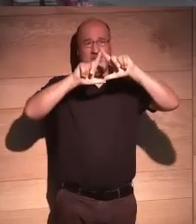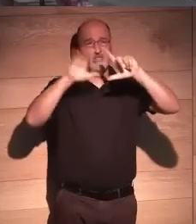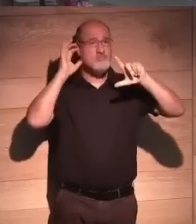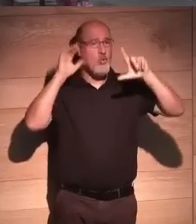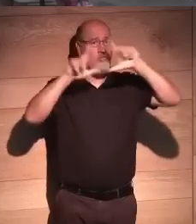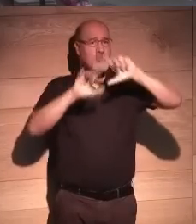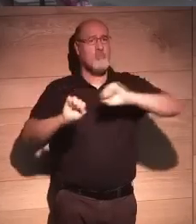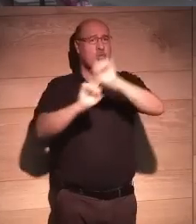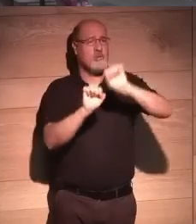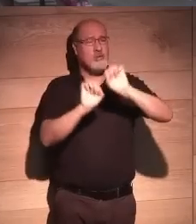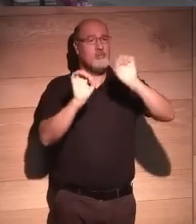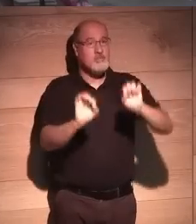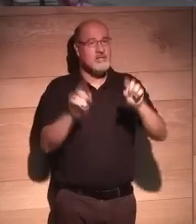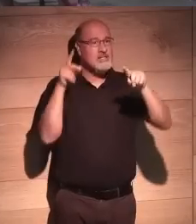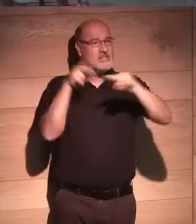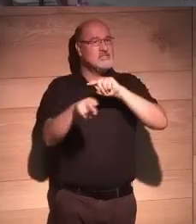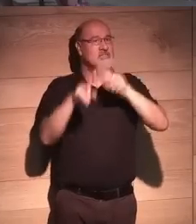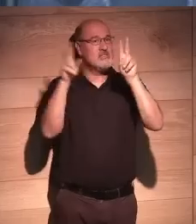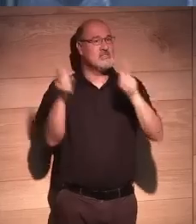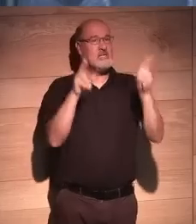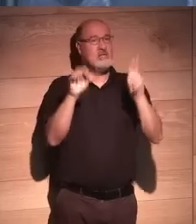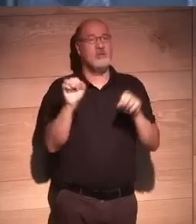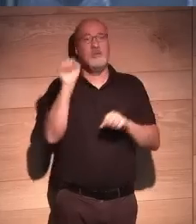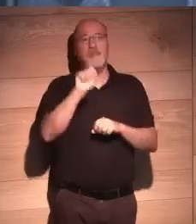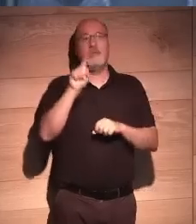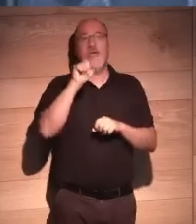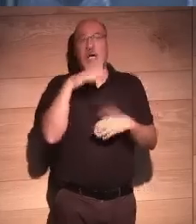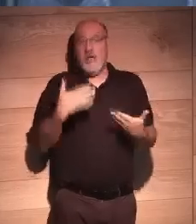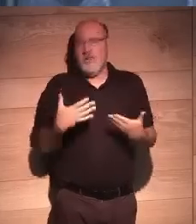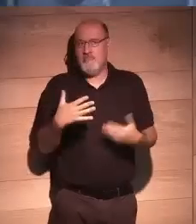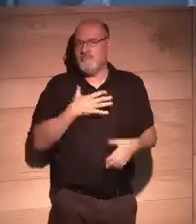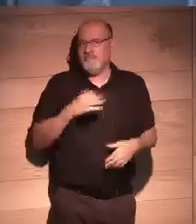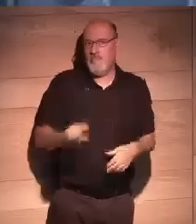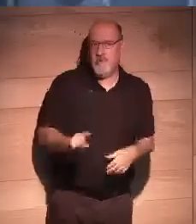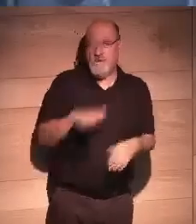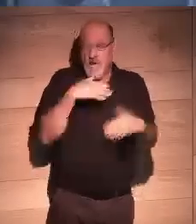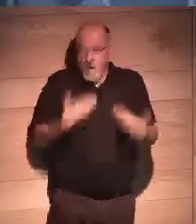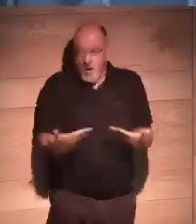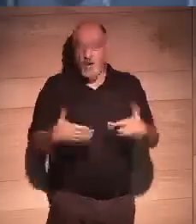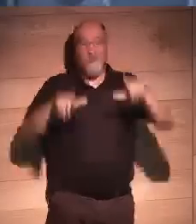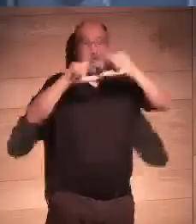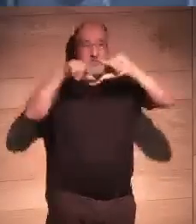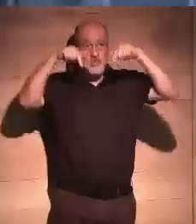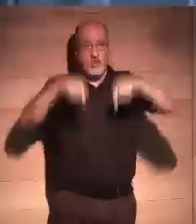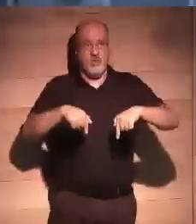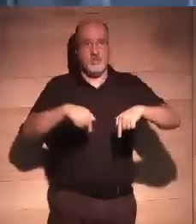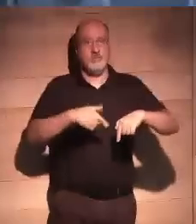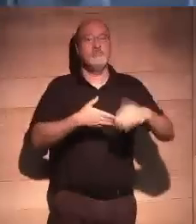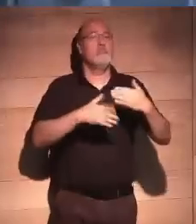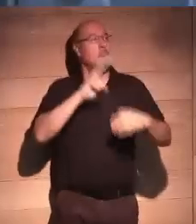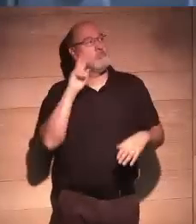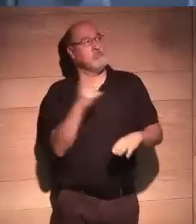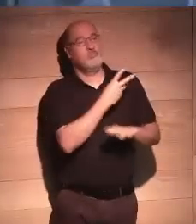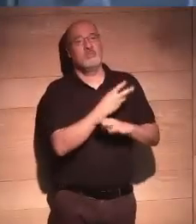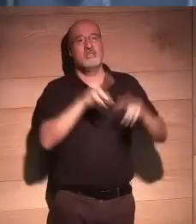La Otra Mirada, que es una serie que está muy bien, pero tiene que ser de época. Pero en 1920, no nos atrevemos sí. a hacer el feminismo visto desde hoy, ¿no? Cierto. Anillos de Oro tú lo ves ahora